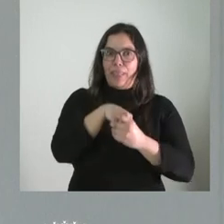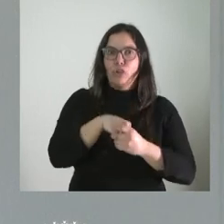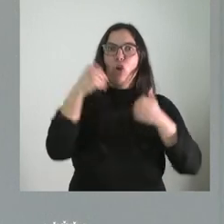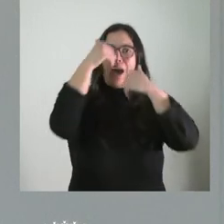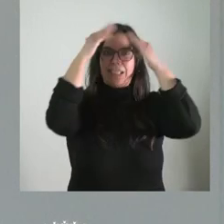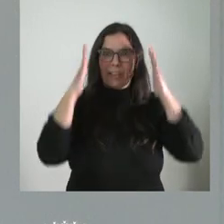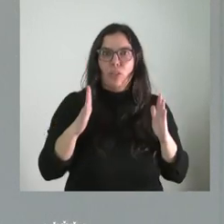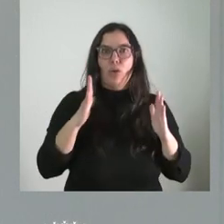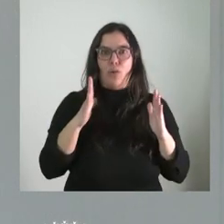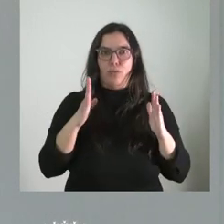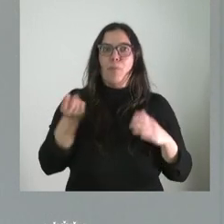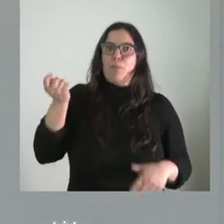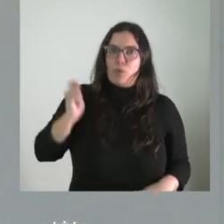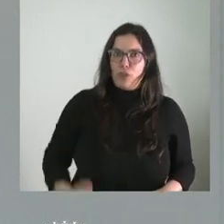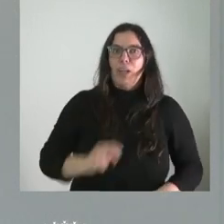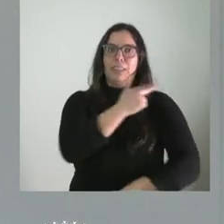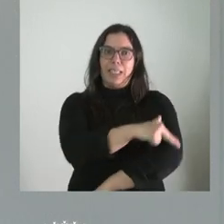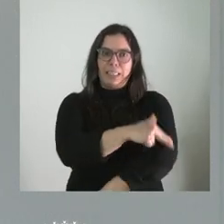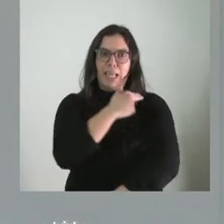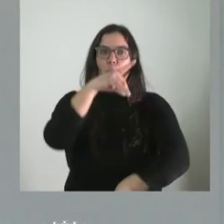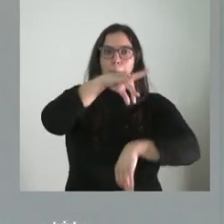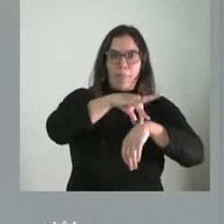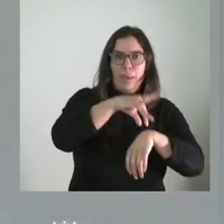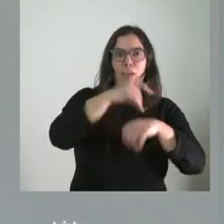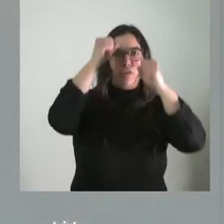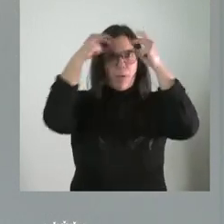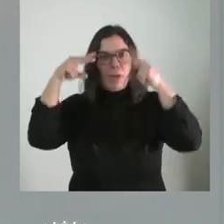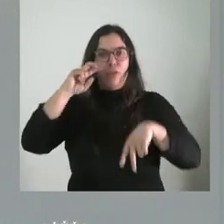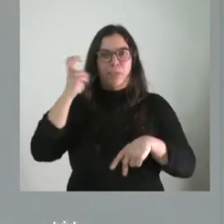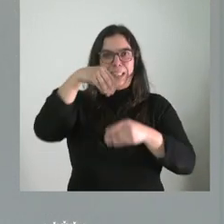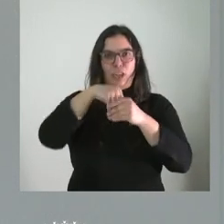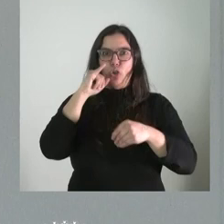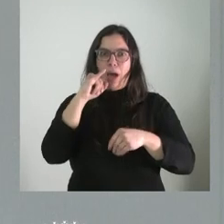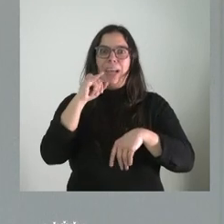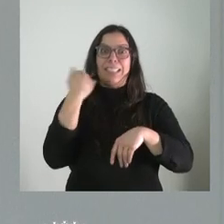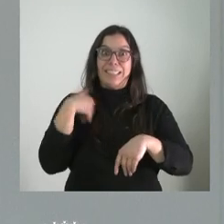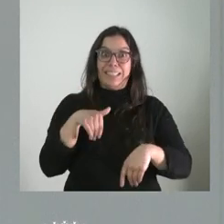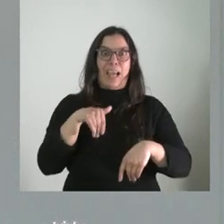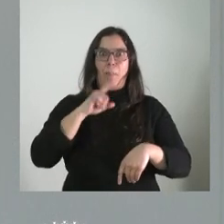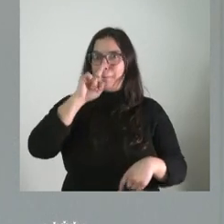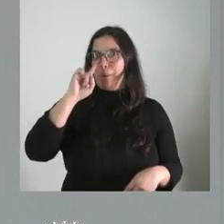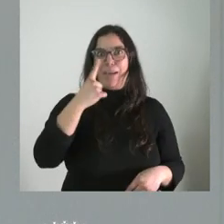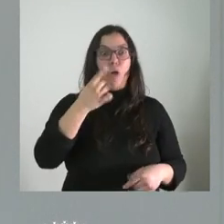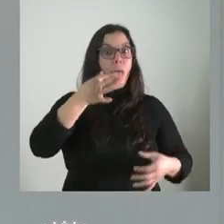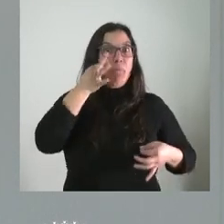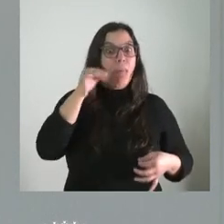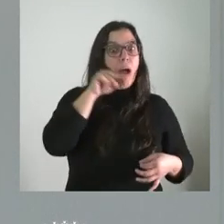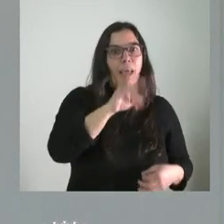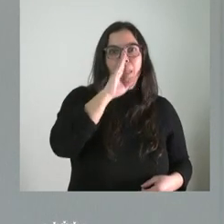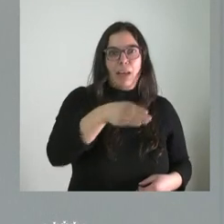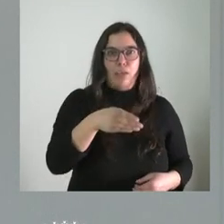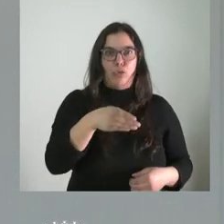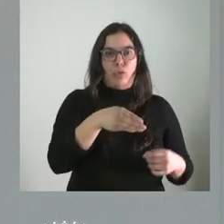es que viene acompañado de un personal sanitario un personal médico y un personal de enfermería que hace ya un tratamiento médico insito incluso